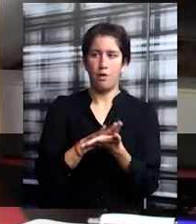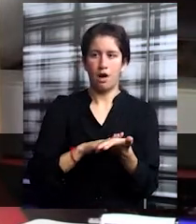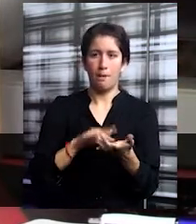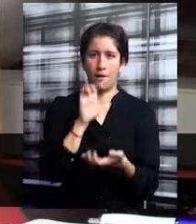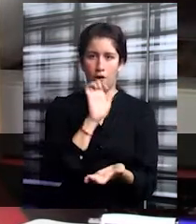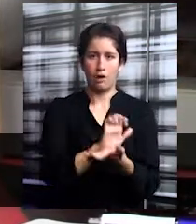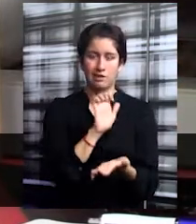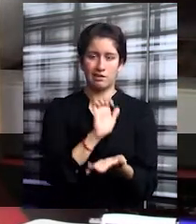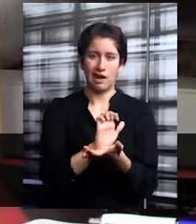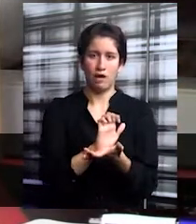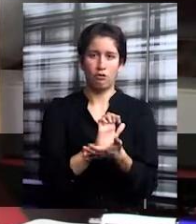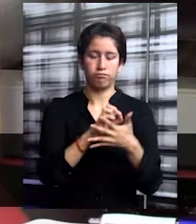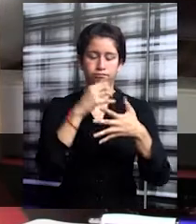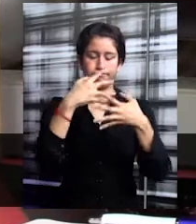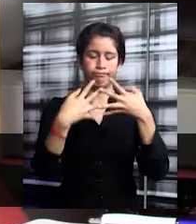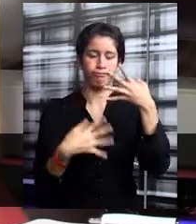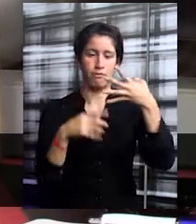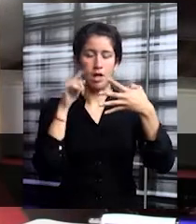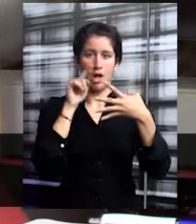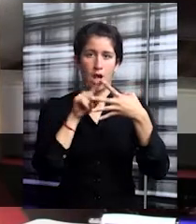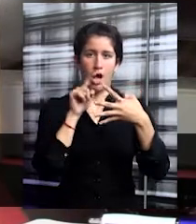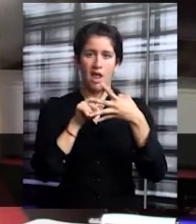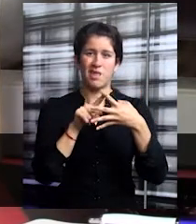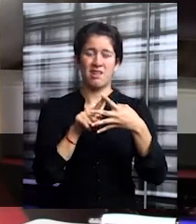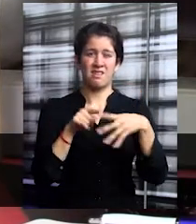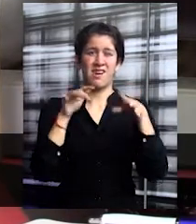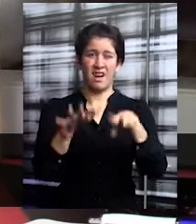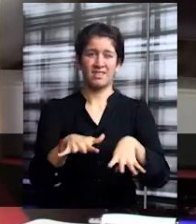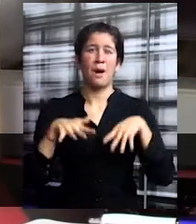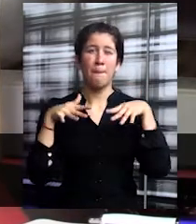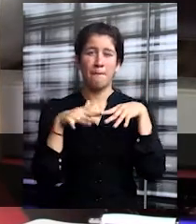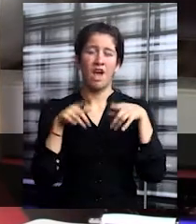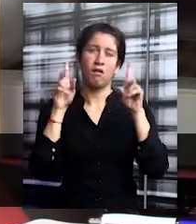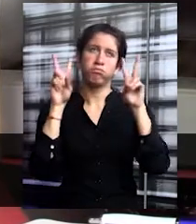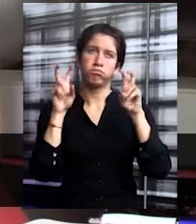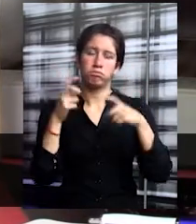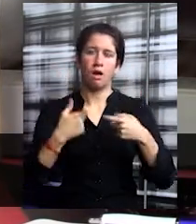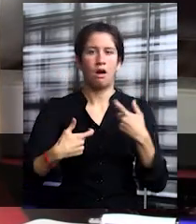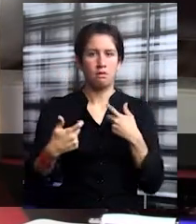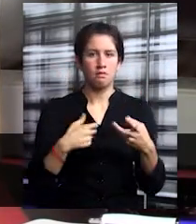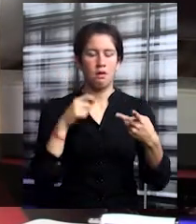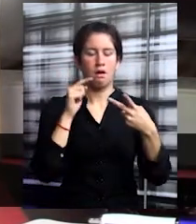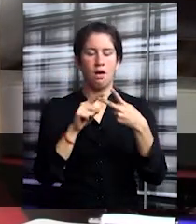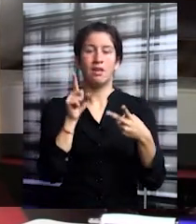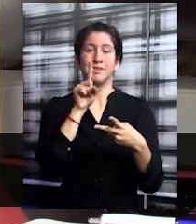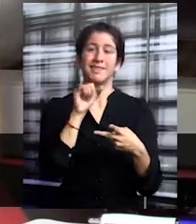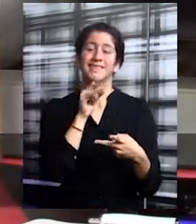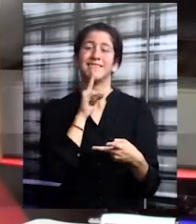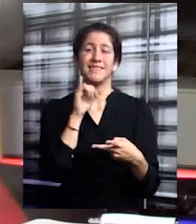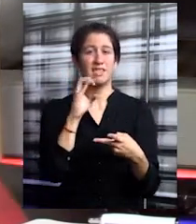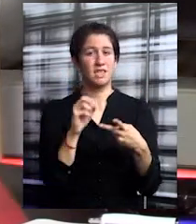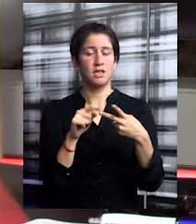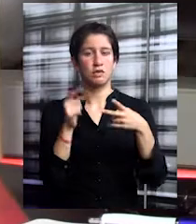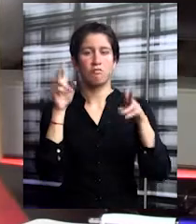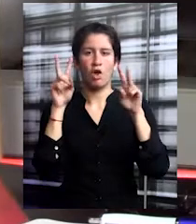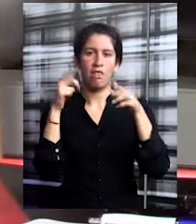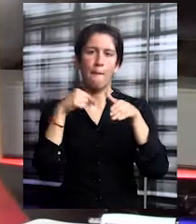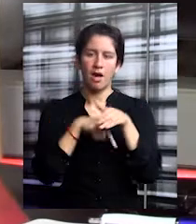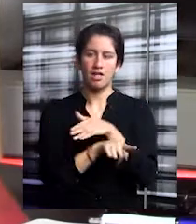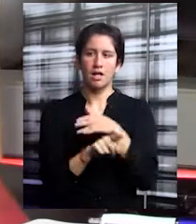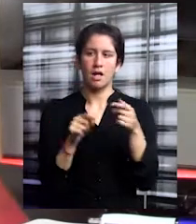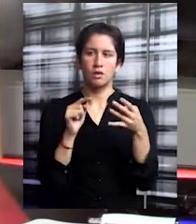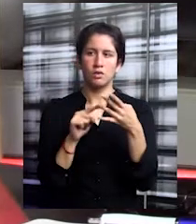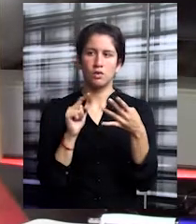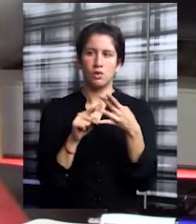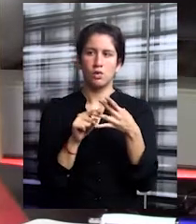estados de excepción constitucional son 4. El estado de asamblea en el caso de guerra, estado de sitio en caso de conmoción interna, estado de